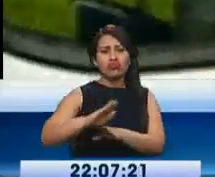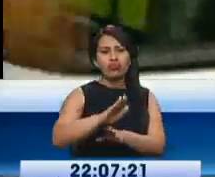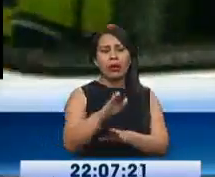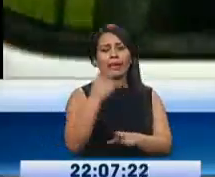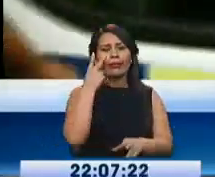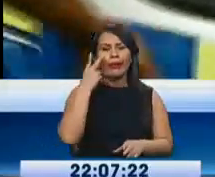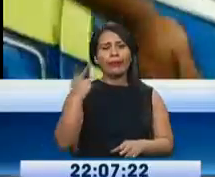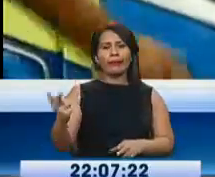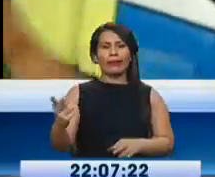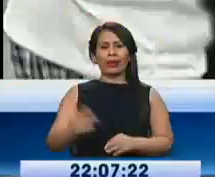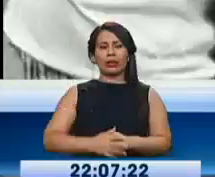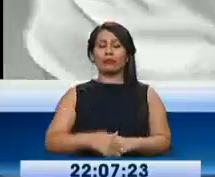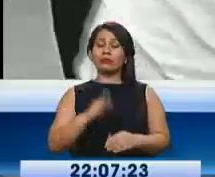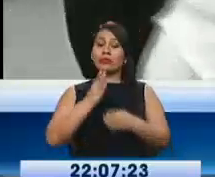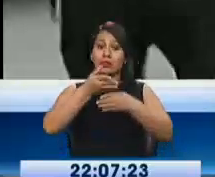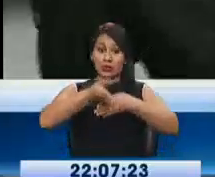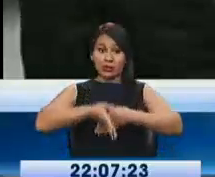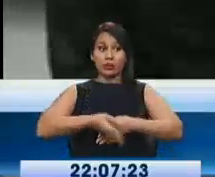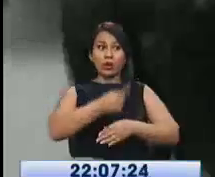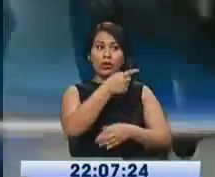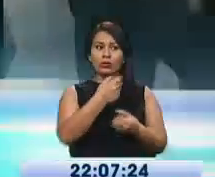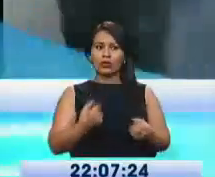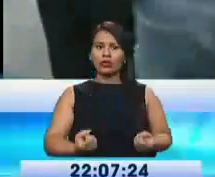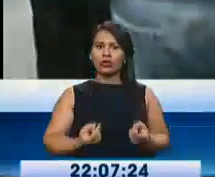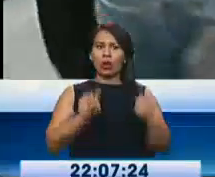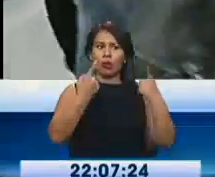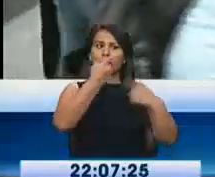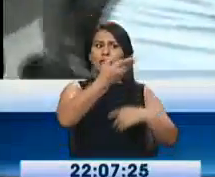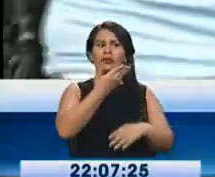detalles respecto a este caso, que rompió con lo cotidiano